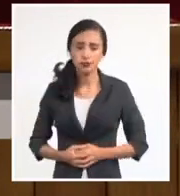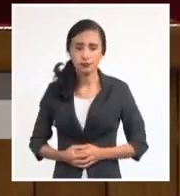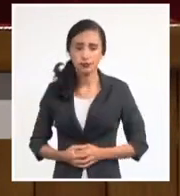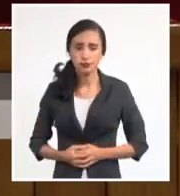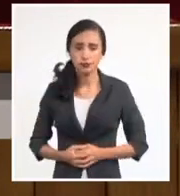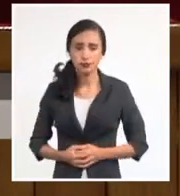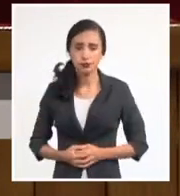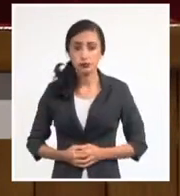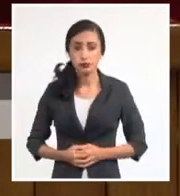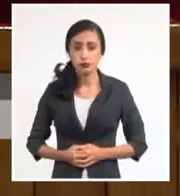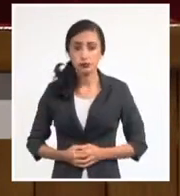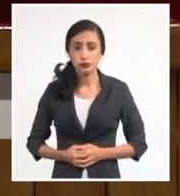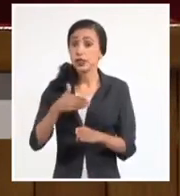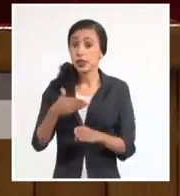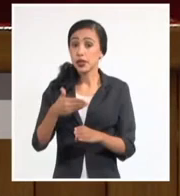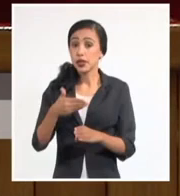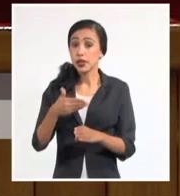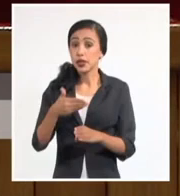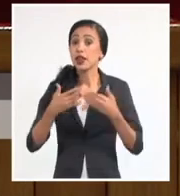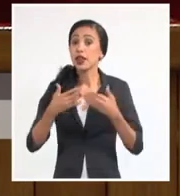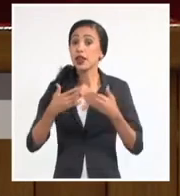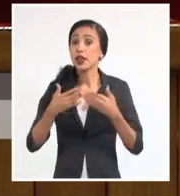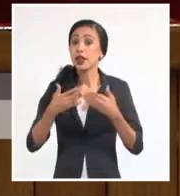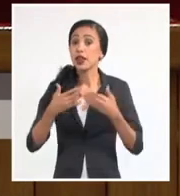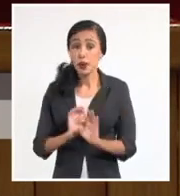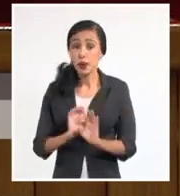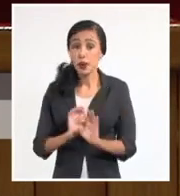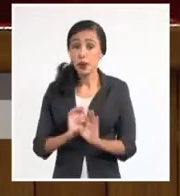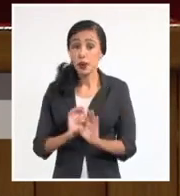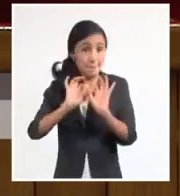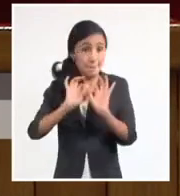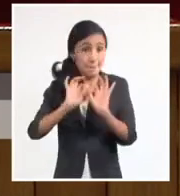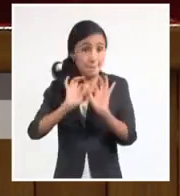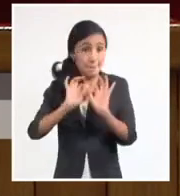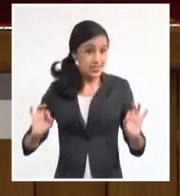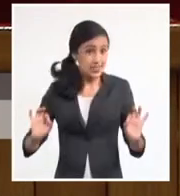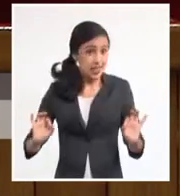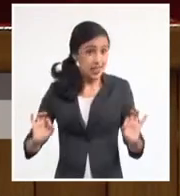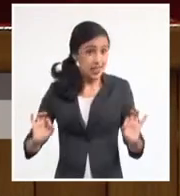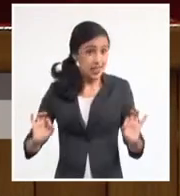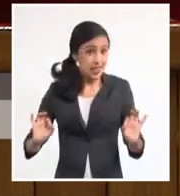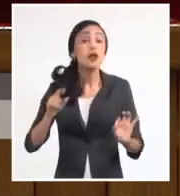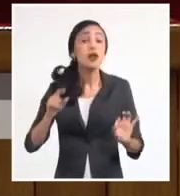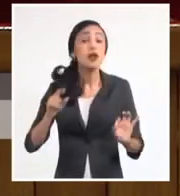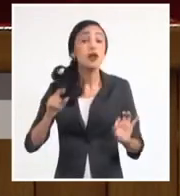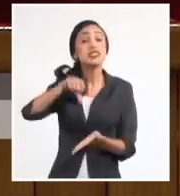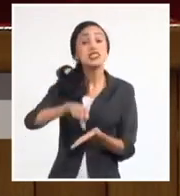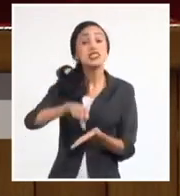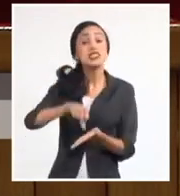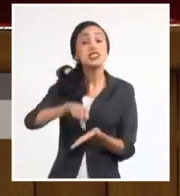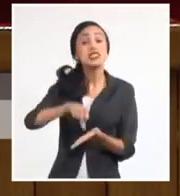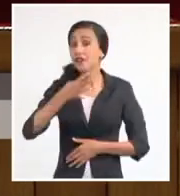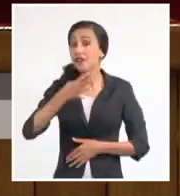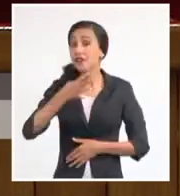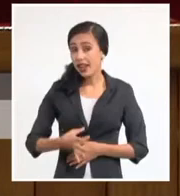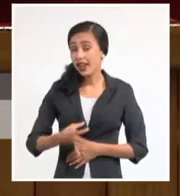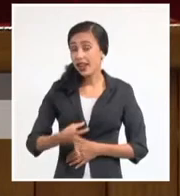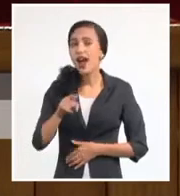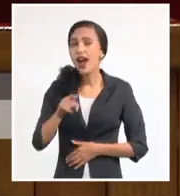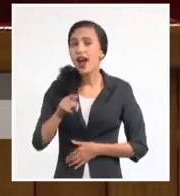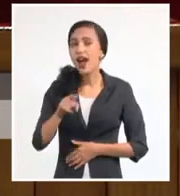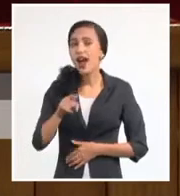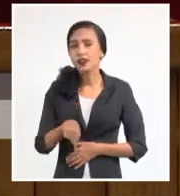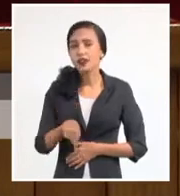de la inauguración excepcional, magnífica, conmovedora del Centro Fidel Castro, creo que